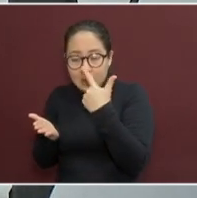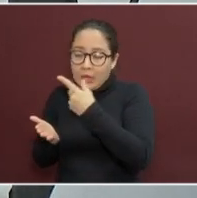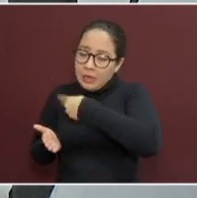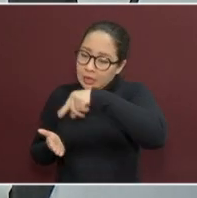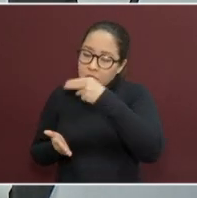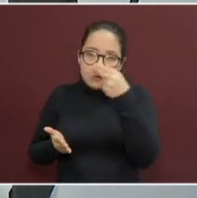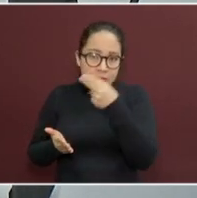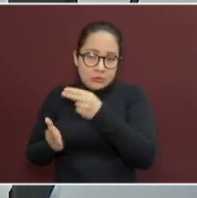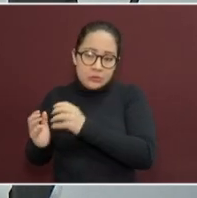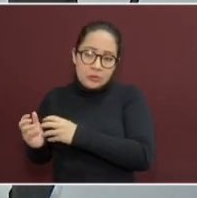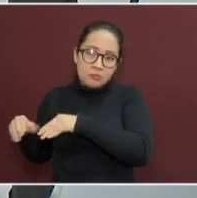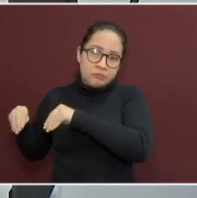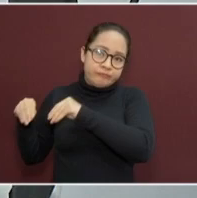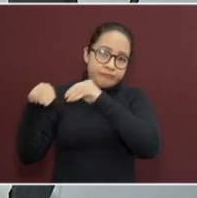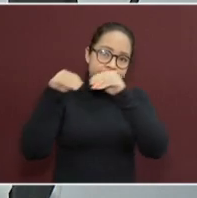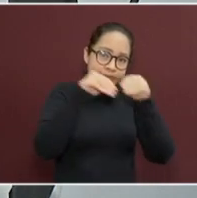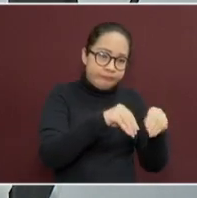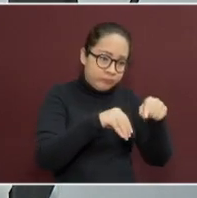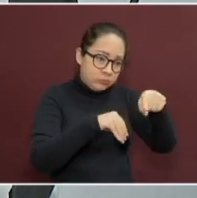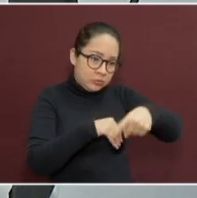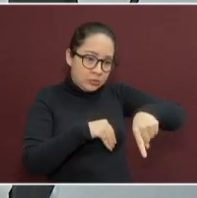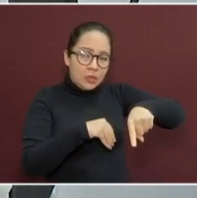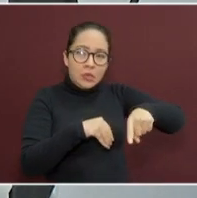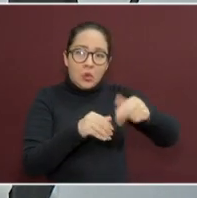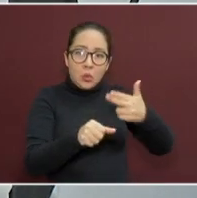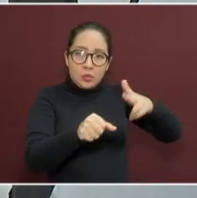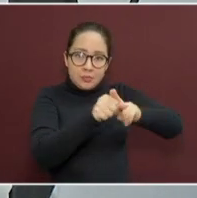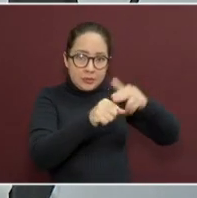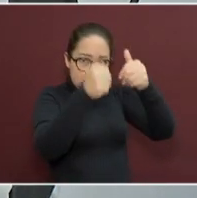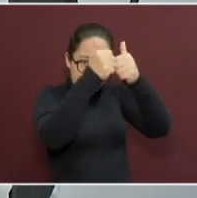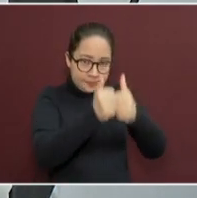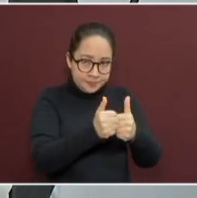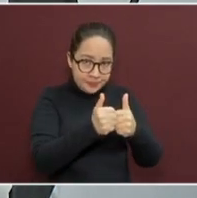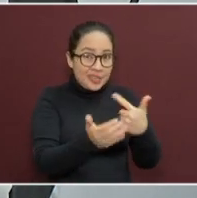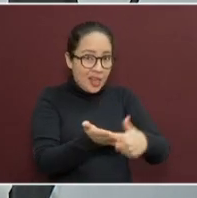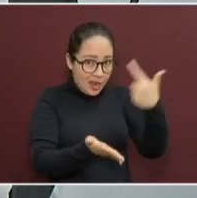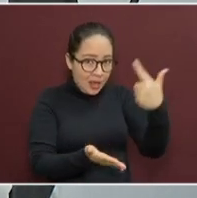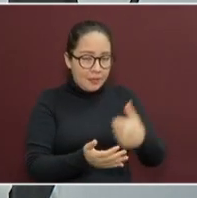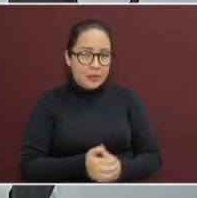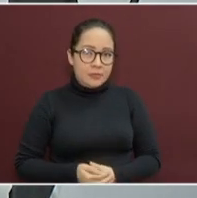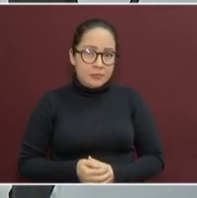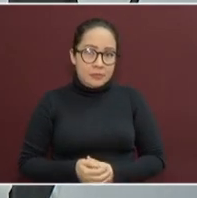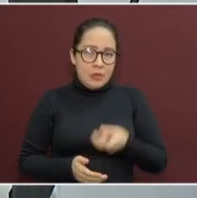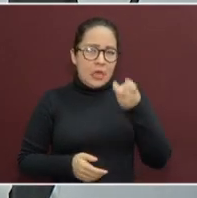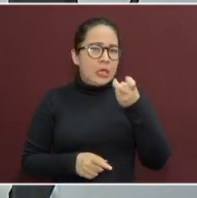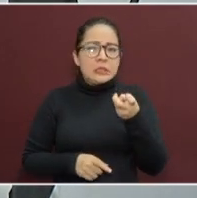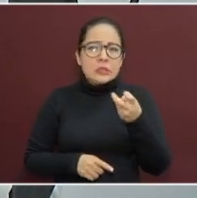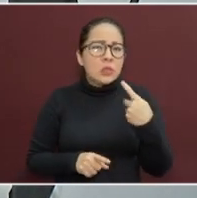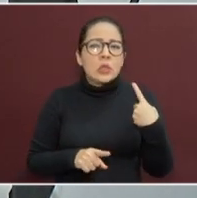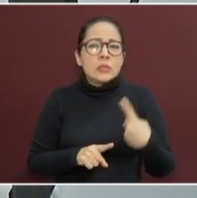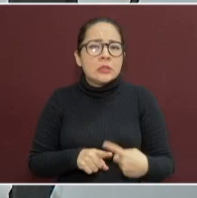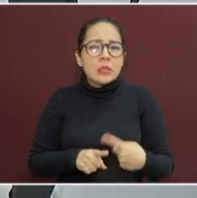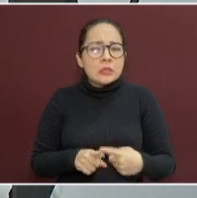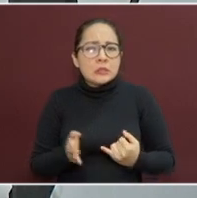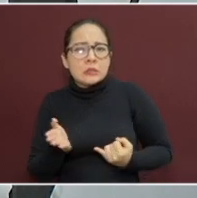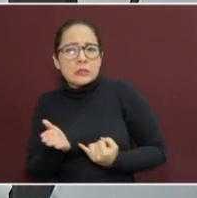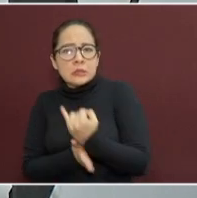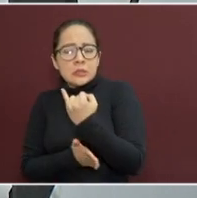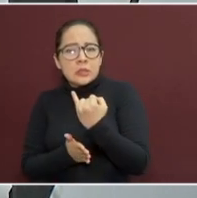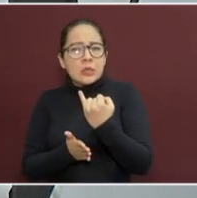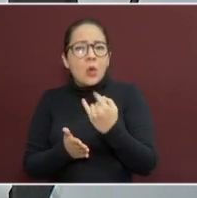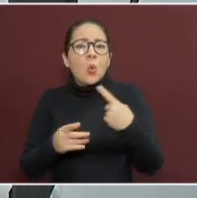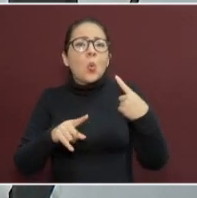ser hospitalizados pero este estricto control es precisamente gracias al gran